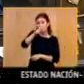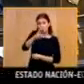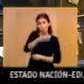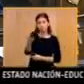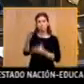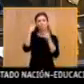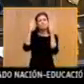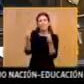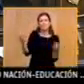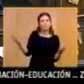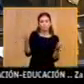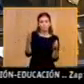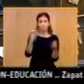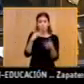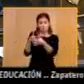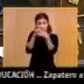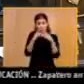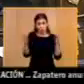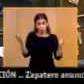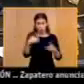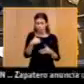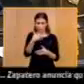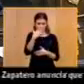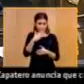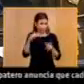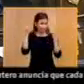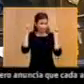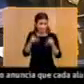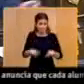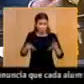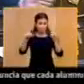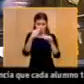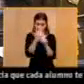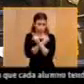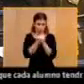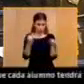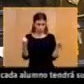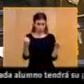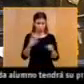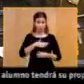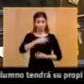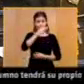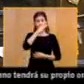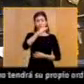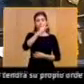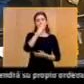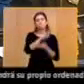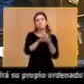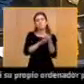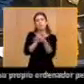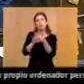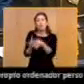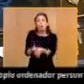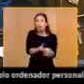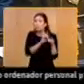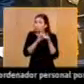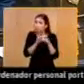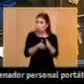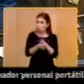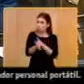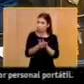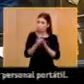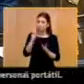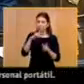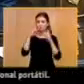entiendan que sin él no hay salida a la crisis. En mi intervención voy a hablarle de unión, motivación y